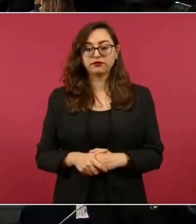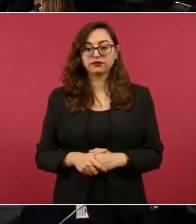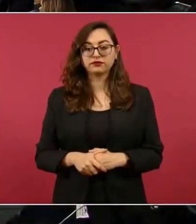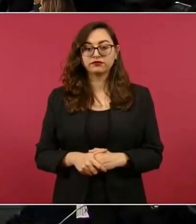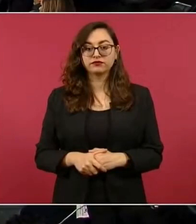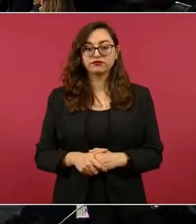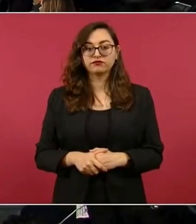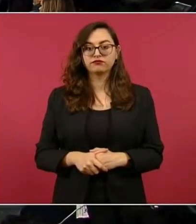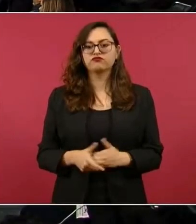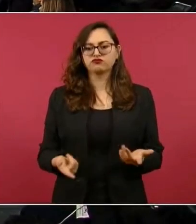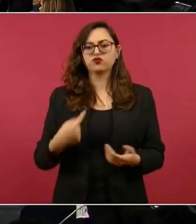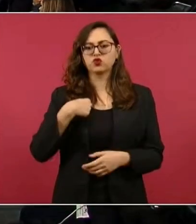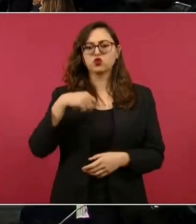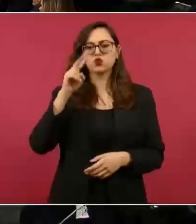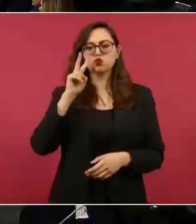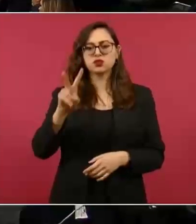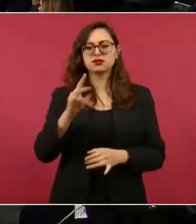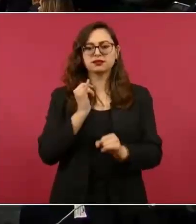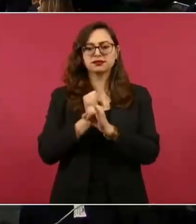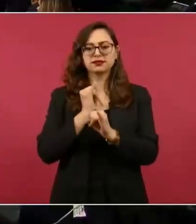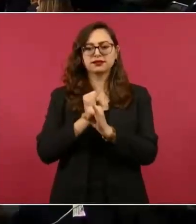Yo la vi en las redes.